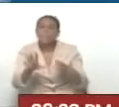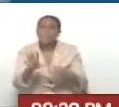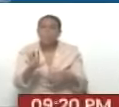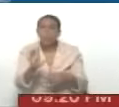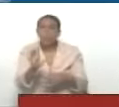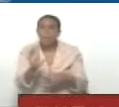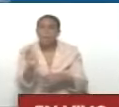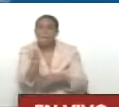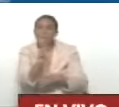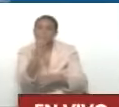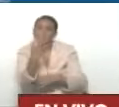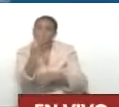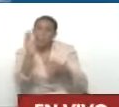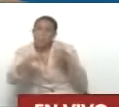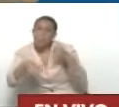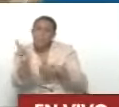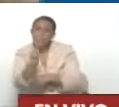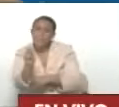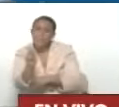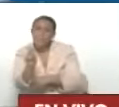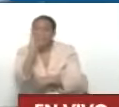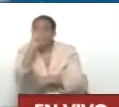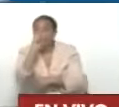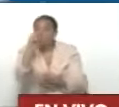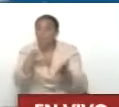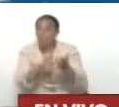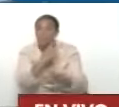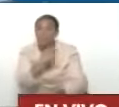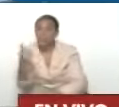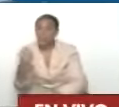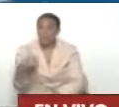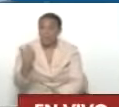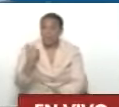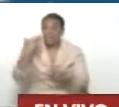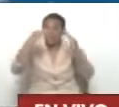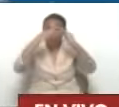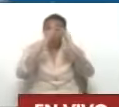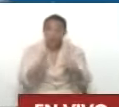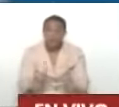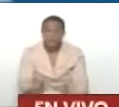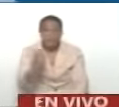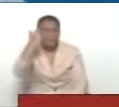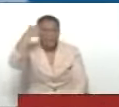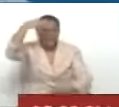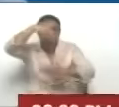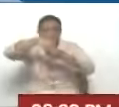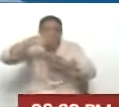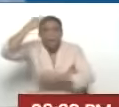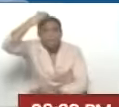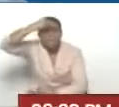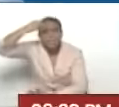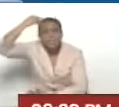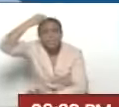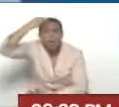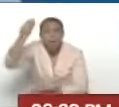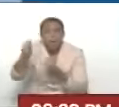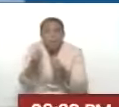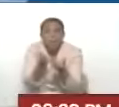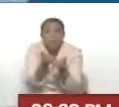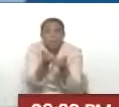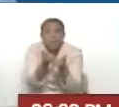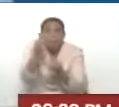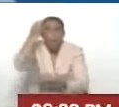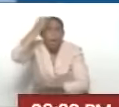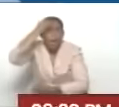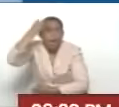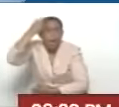2021. ¿Por qué? Porque la gente aprovechó su etapa de cuarentena para pensarse mejor, para